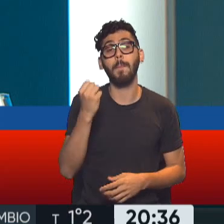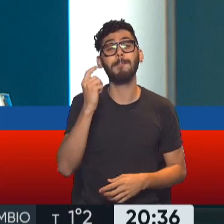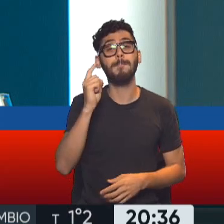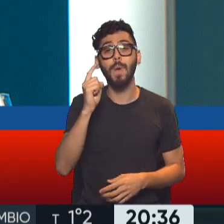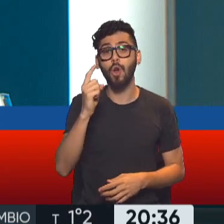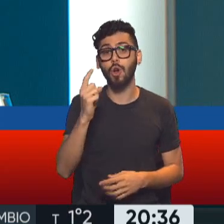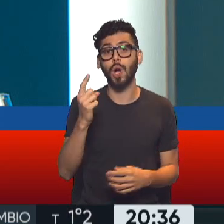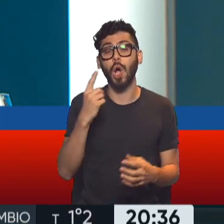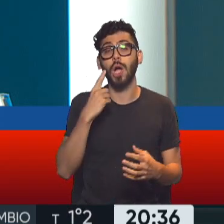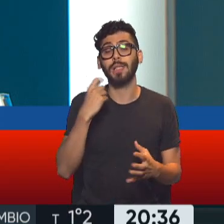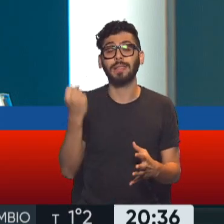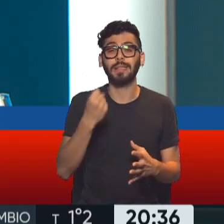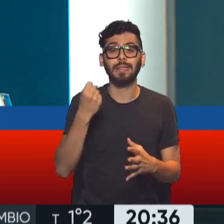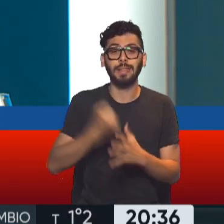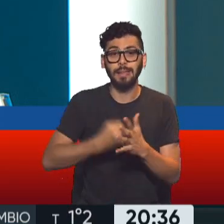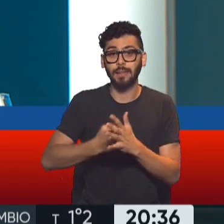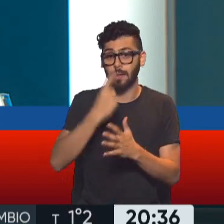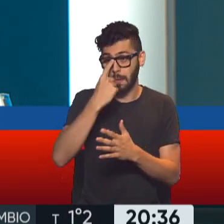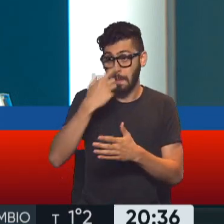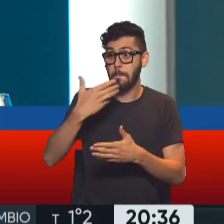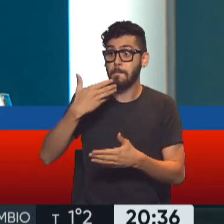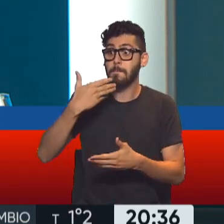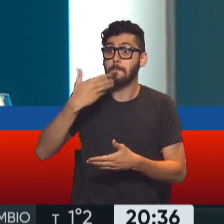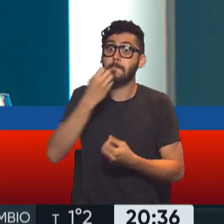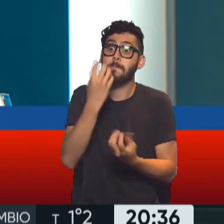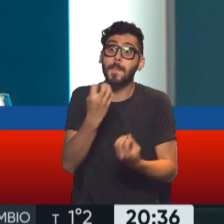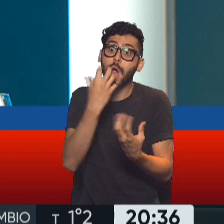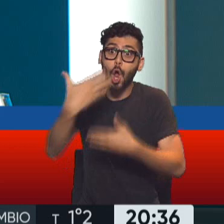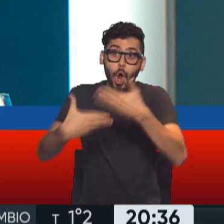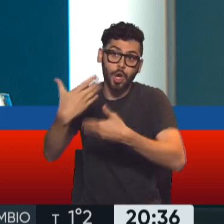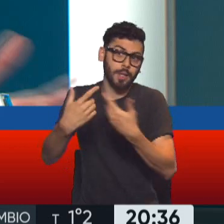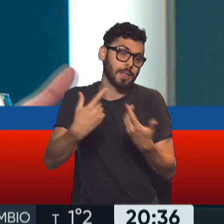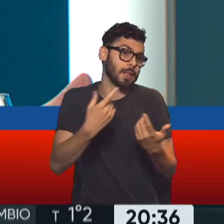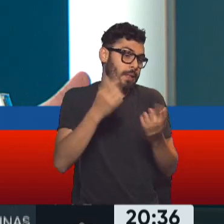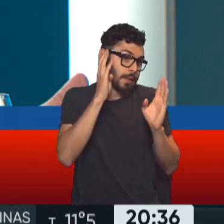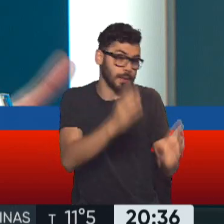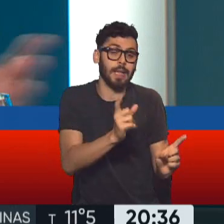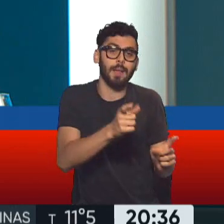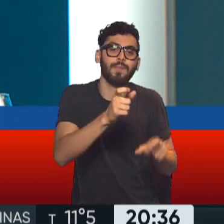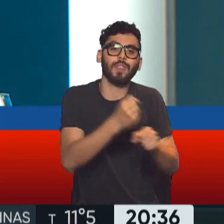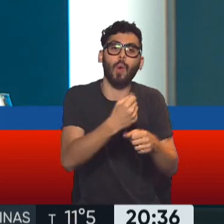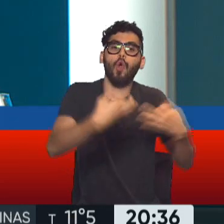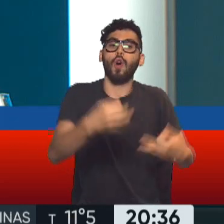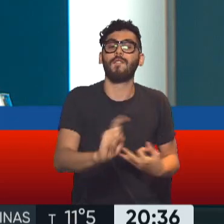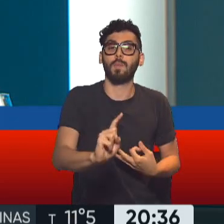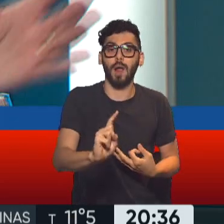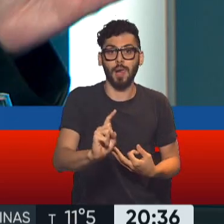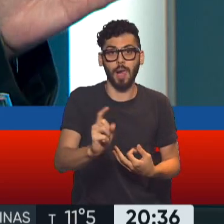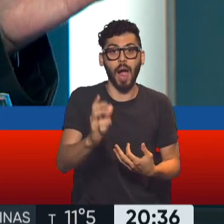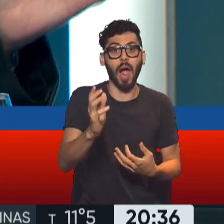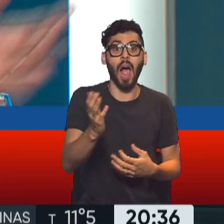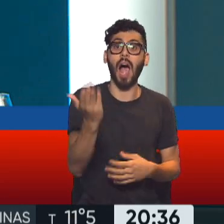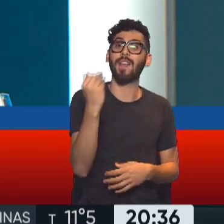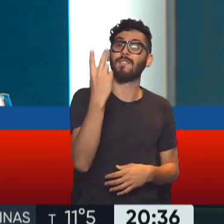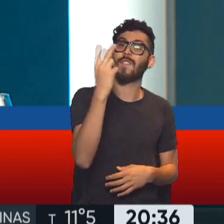también o hacer que estas mejoras lleguen a ese sector informal que creció tanto en la Argentina. Claro. La Argentina tenía una informalidad muy baja hace